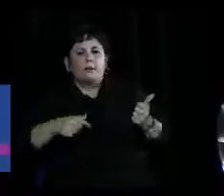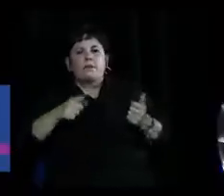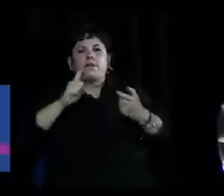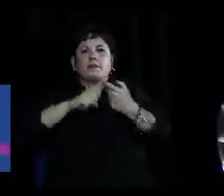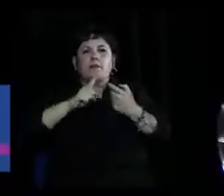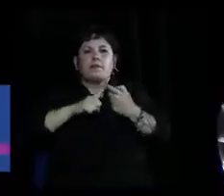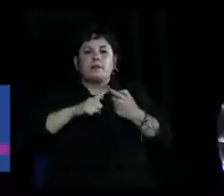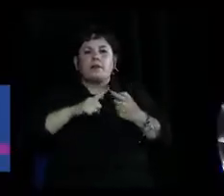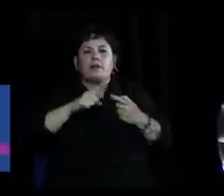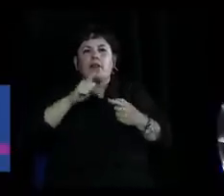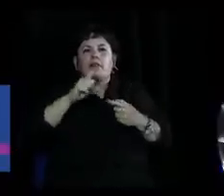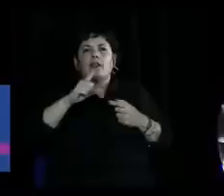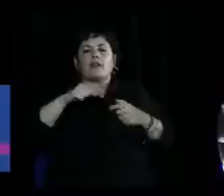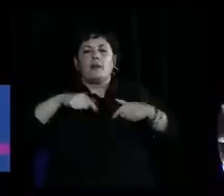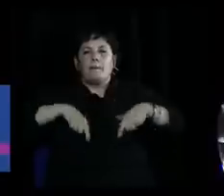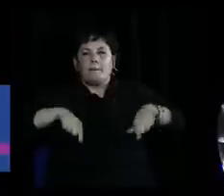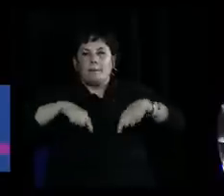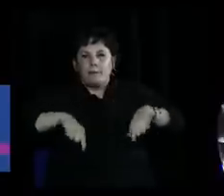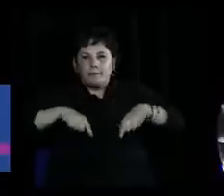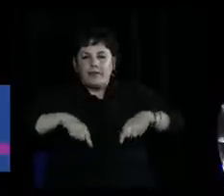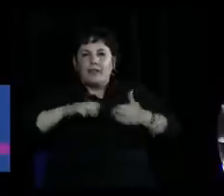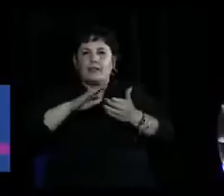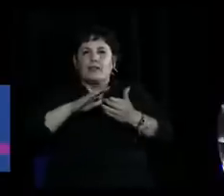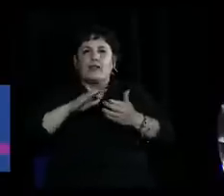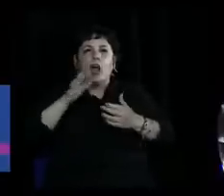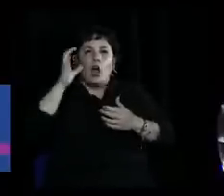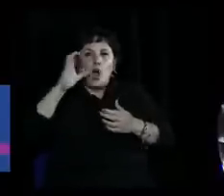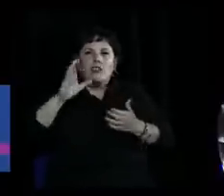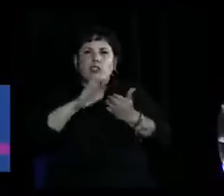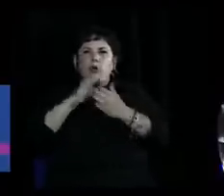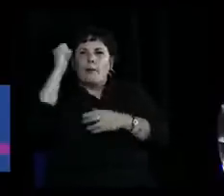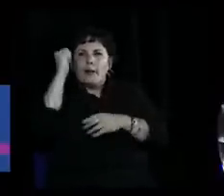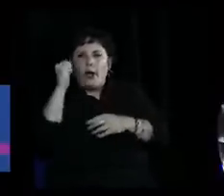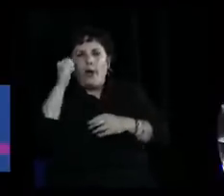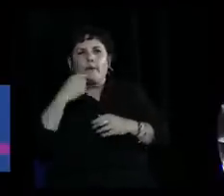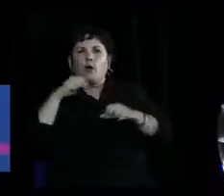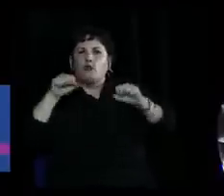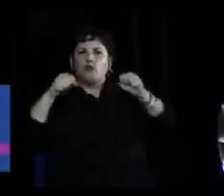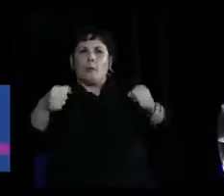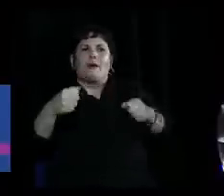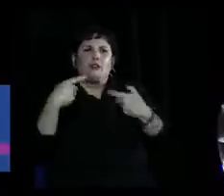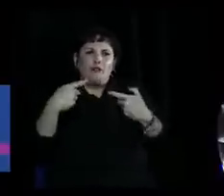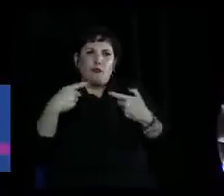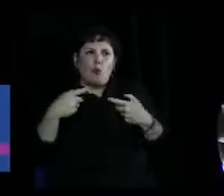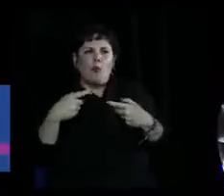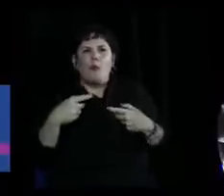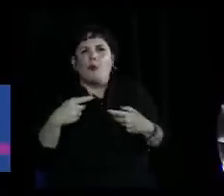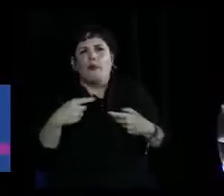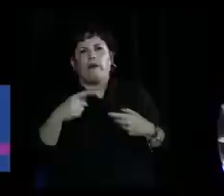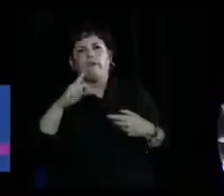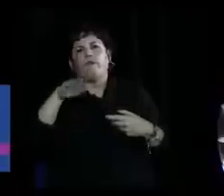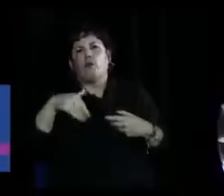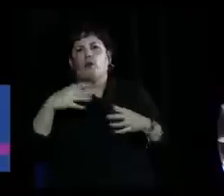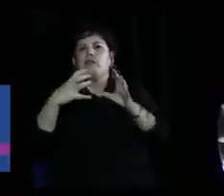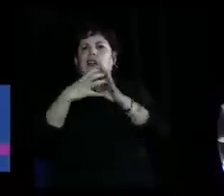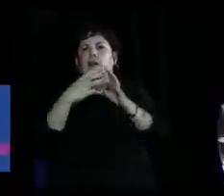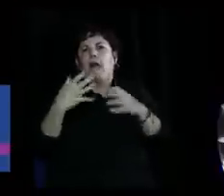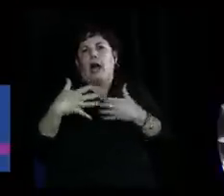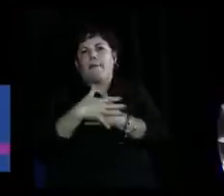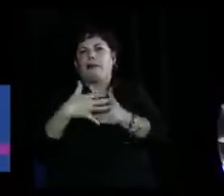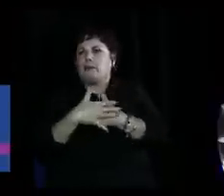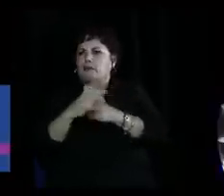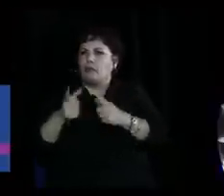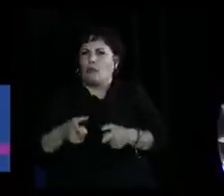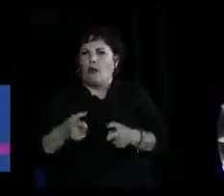con COSE sobre los ómnibus, incluso la suspensión del fútbol, que la suspensión del fútbol fue más simbólica porque los amistosos se